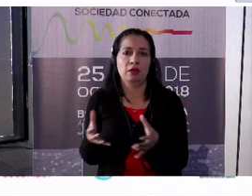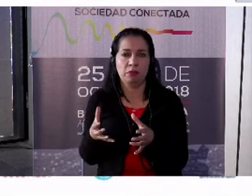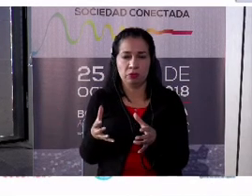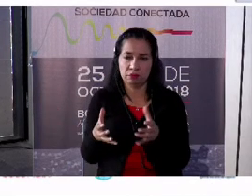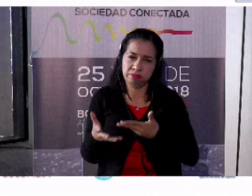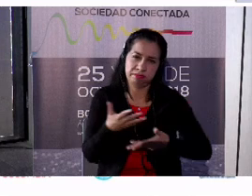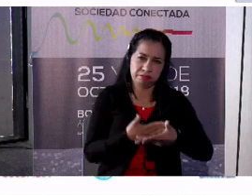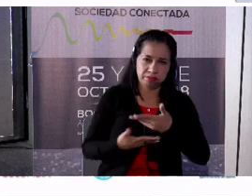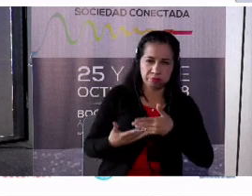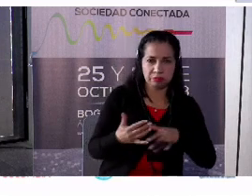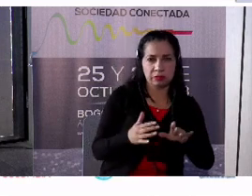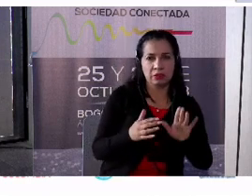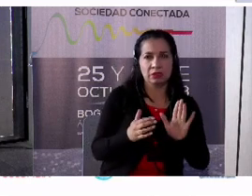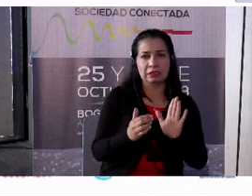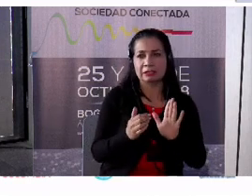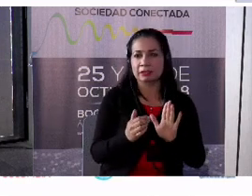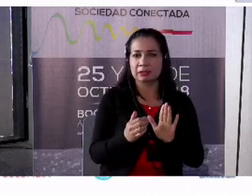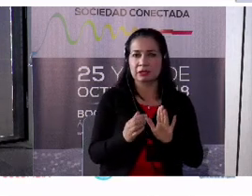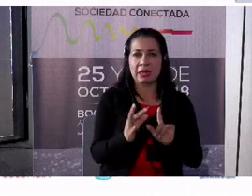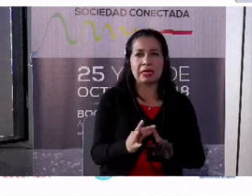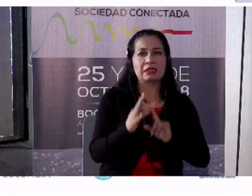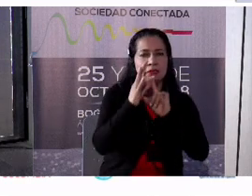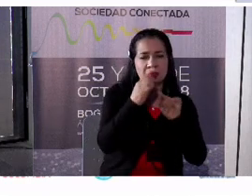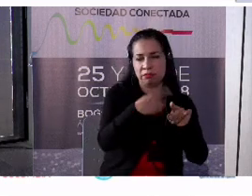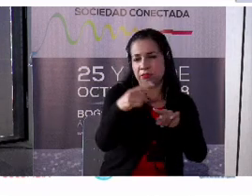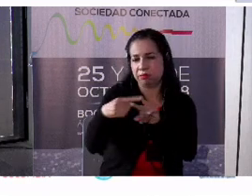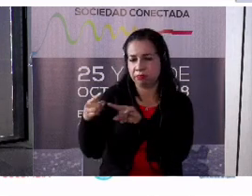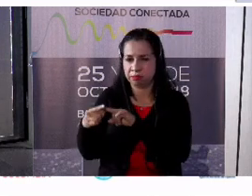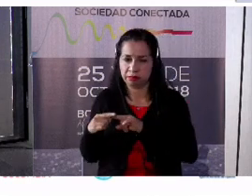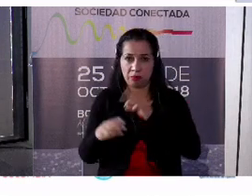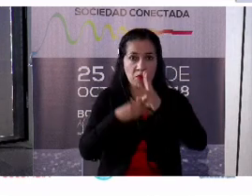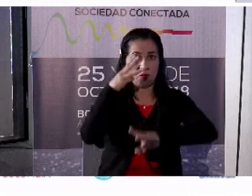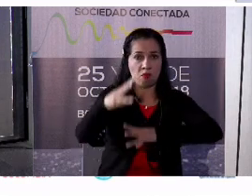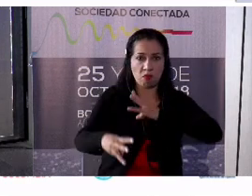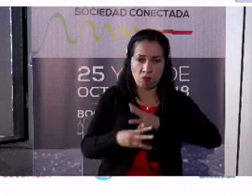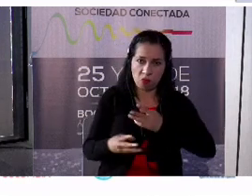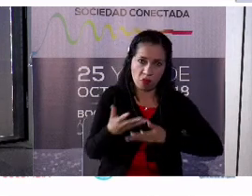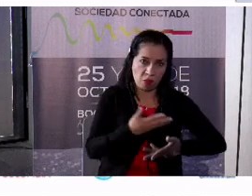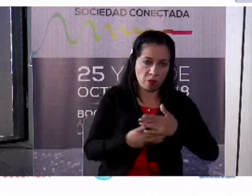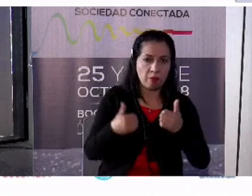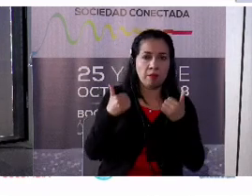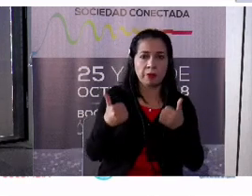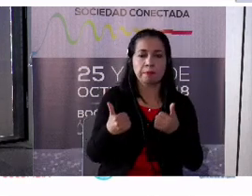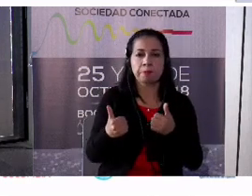nivel mundial volviendo al tema del espectro